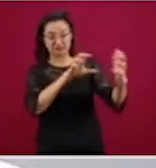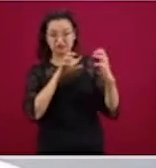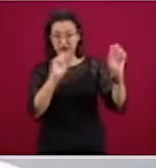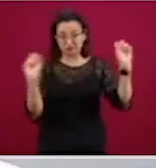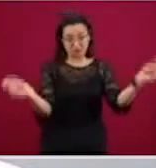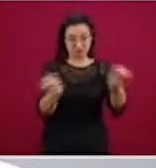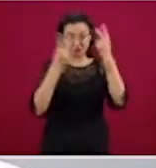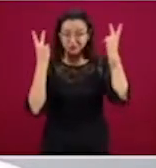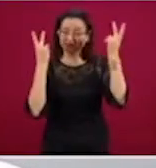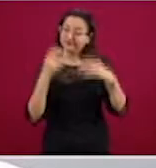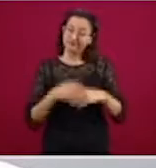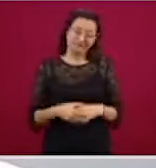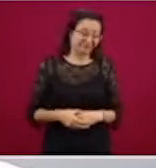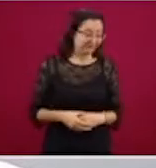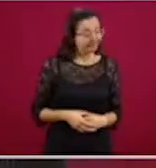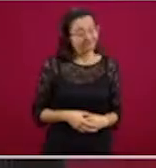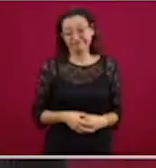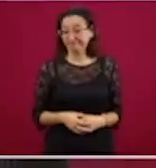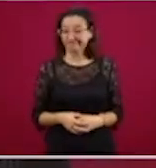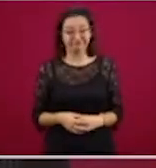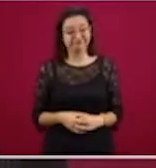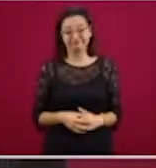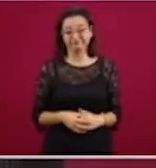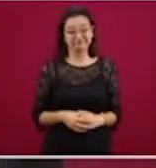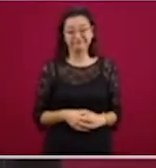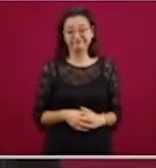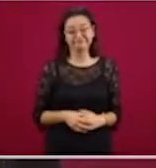pues se van a quedar